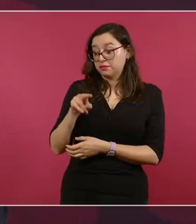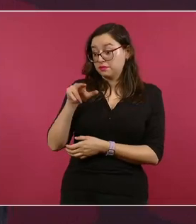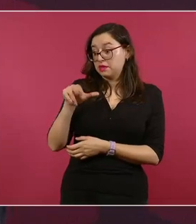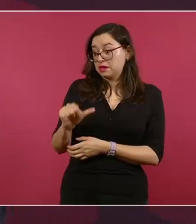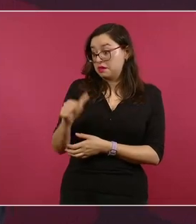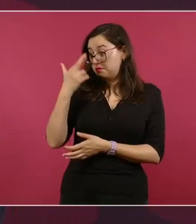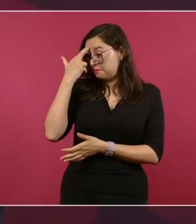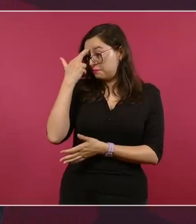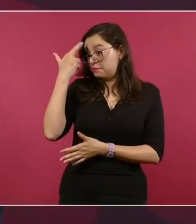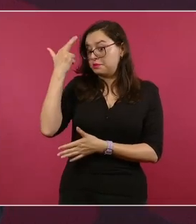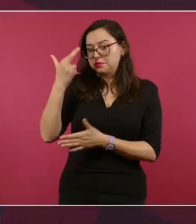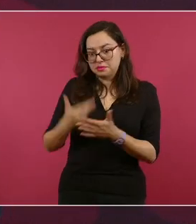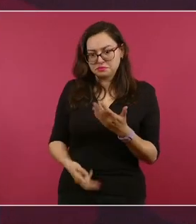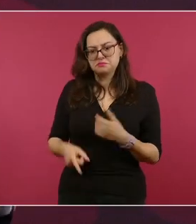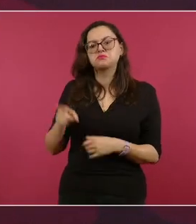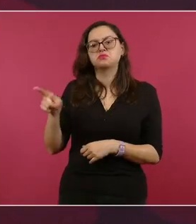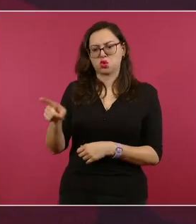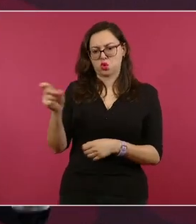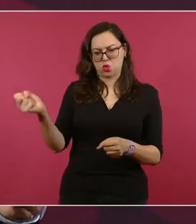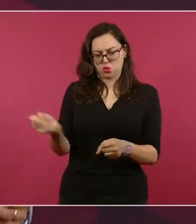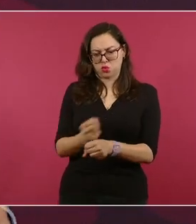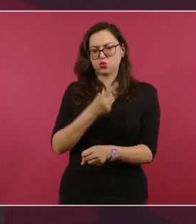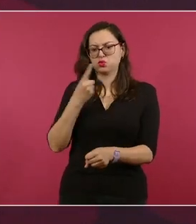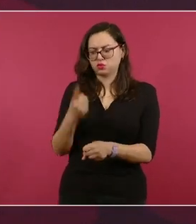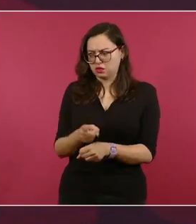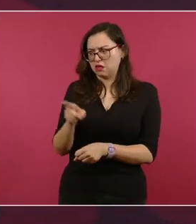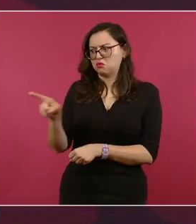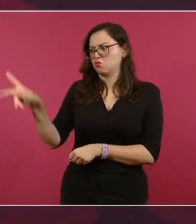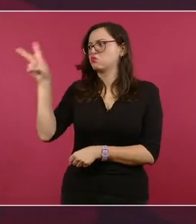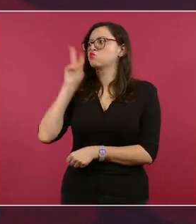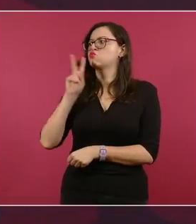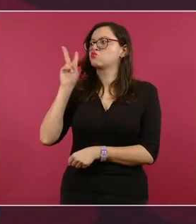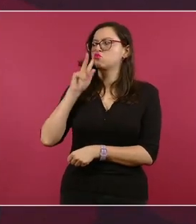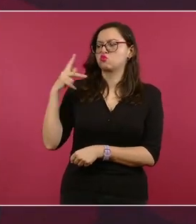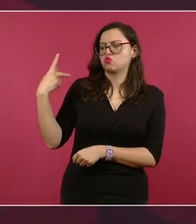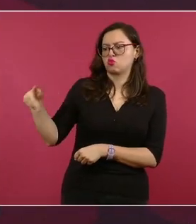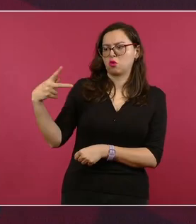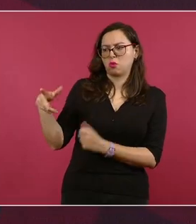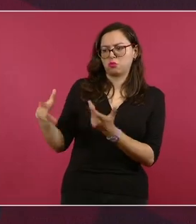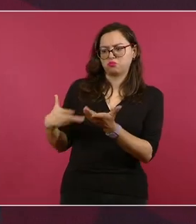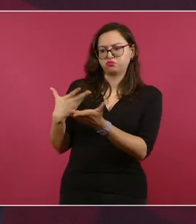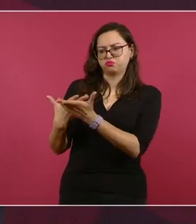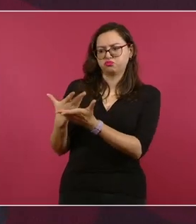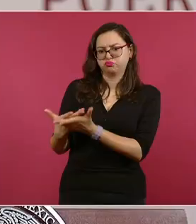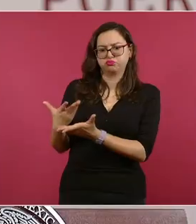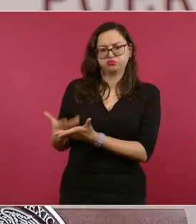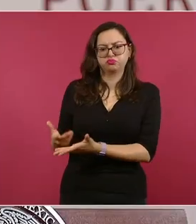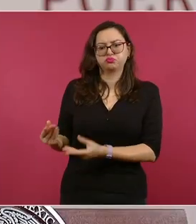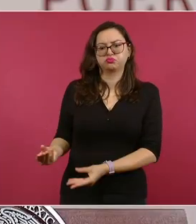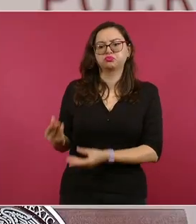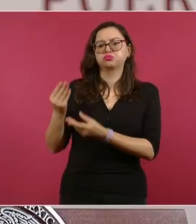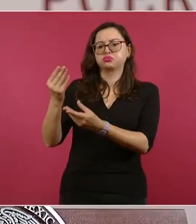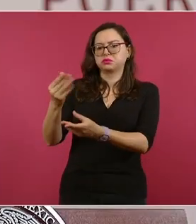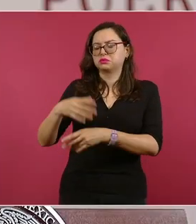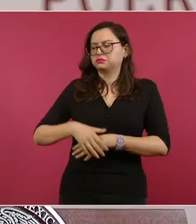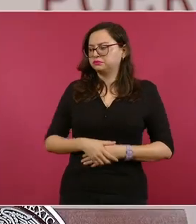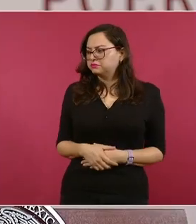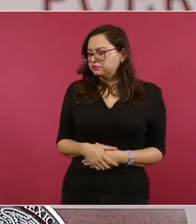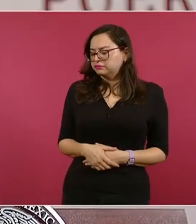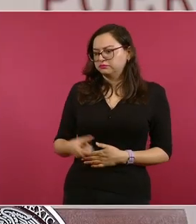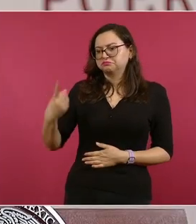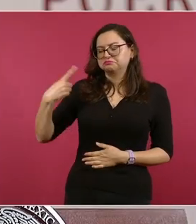Relaciones Diplomáticas, tendrá la oportunidad de presentar sus argumentos. Hemos escuchado algunos, somos optimistas, el